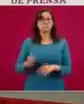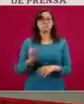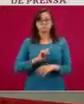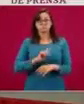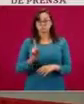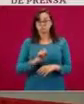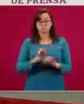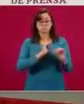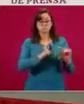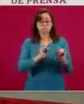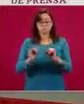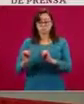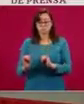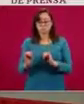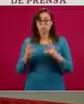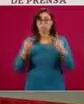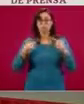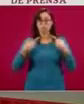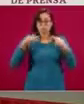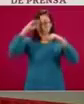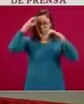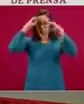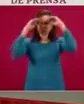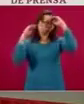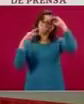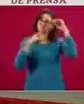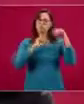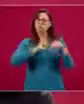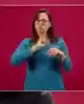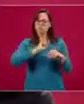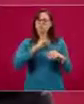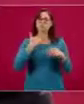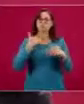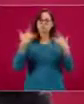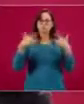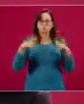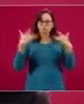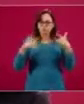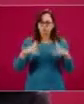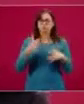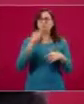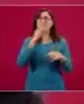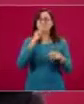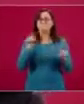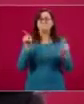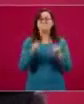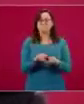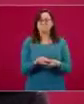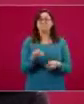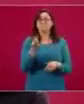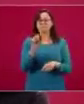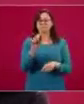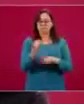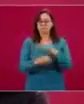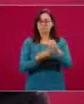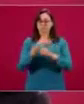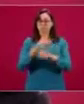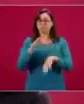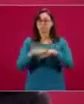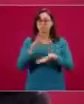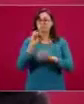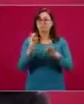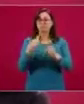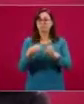nivel individual, una persona que tenga fiebre, tos, dolor de cabeza, dolor de garganta y además tenga más de 60 años o alguna